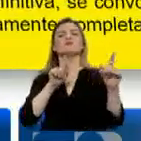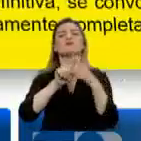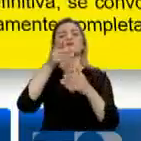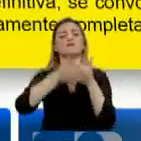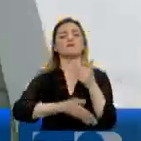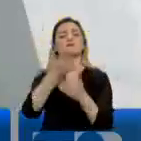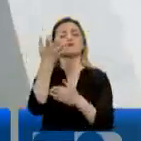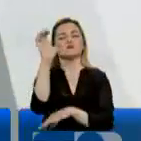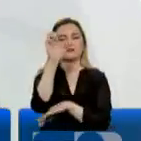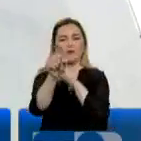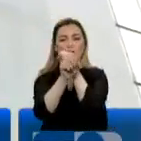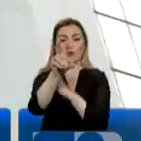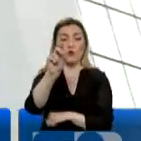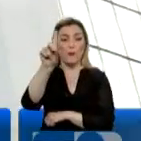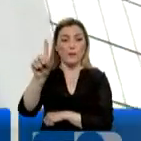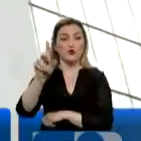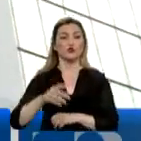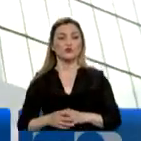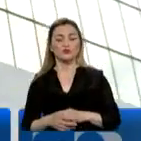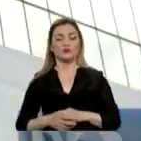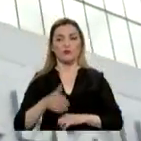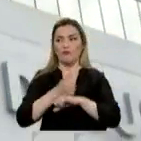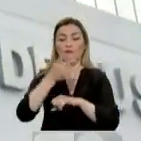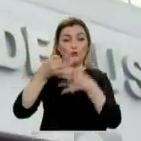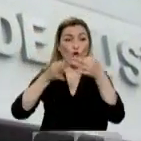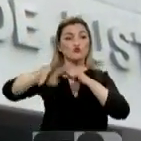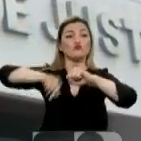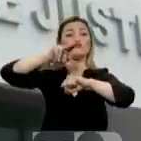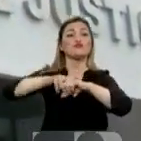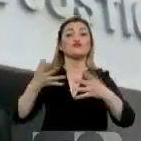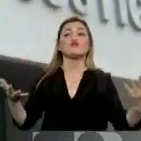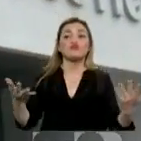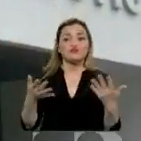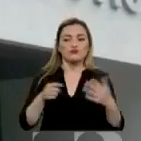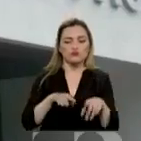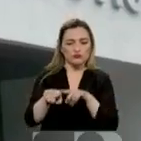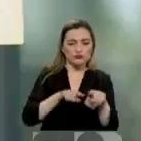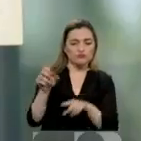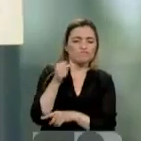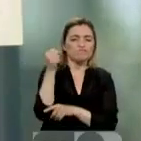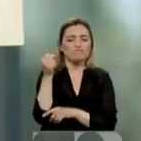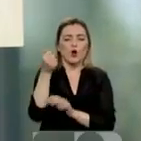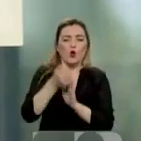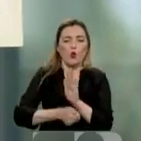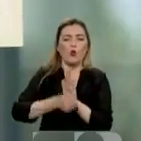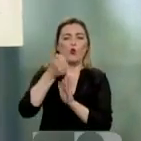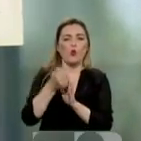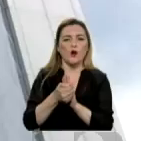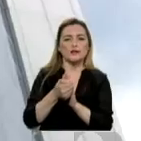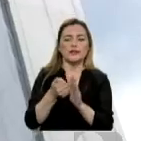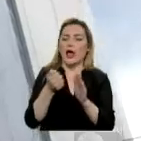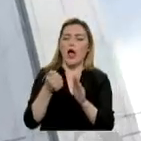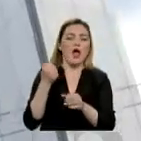del 2021. Quiere decir que las autoridades de la Corte Nacional de Justicia serían elegidas entre jueces casi